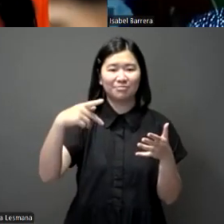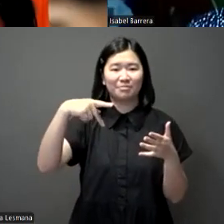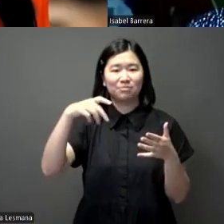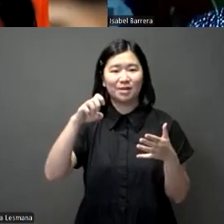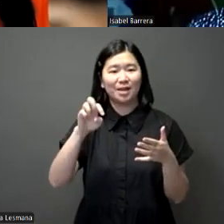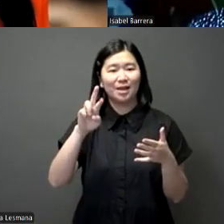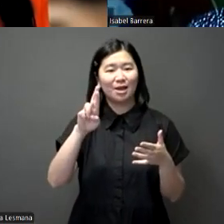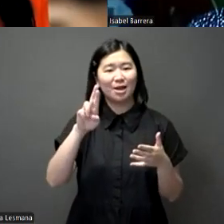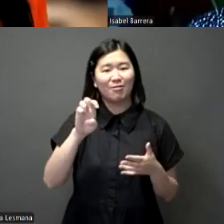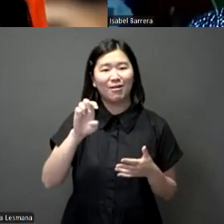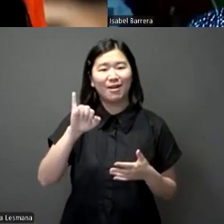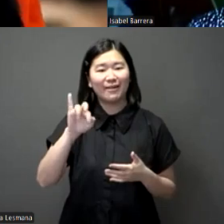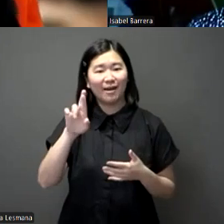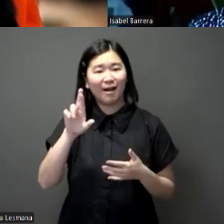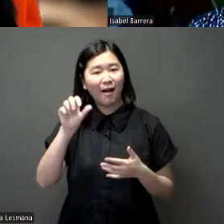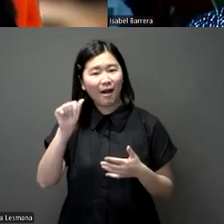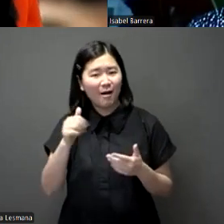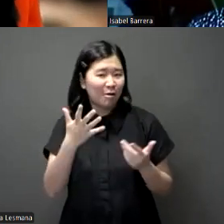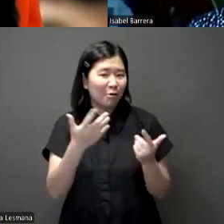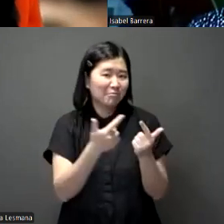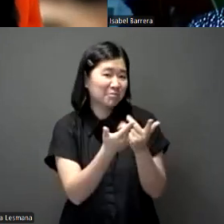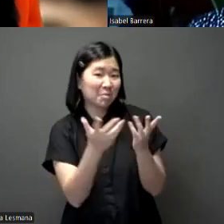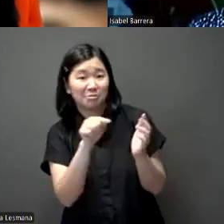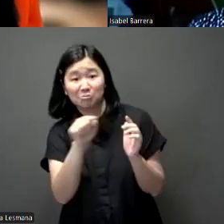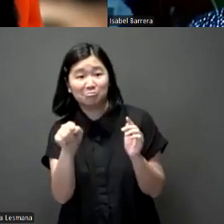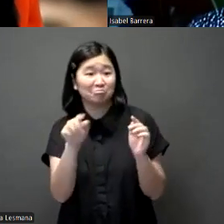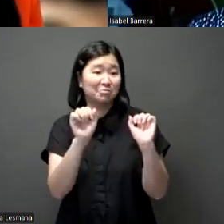para Gina Pereira o quien guste